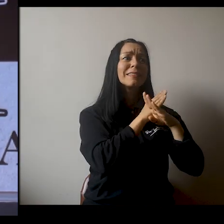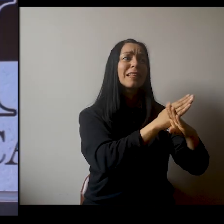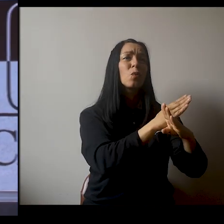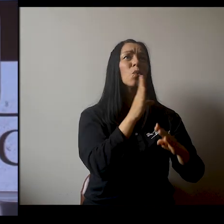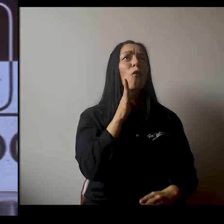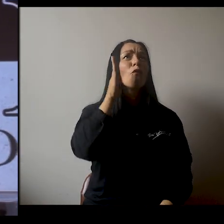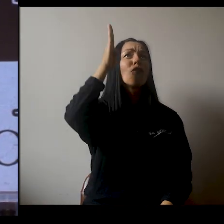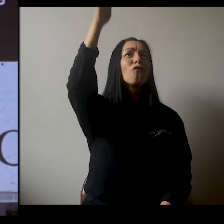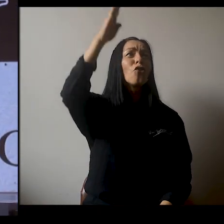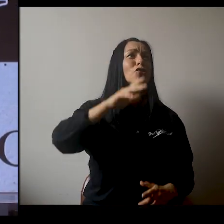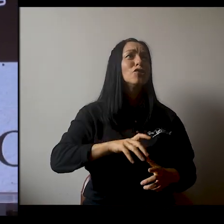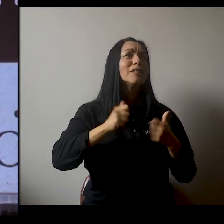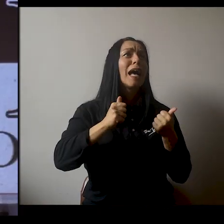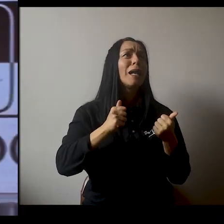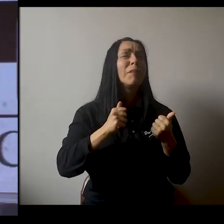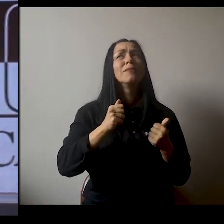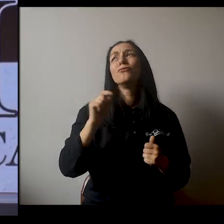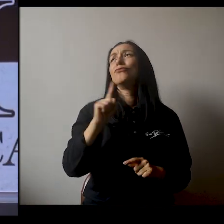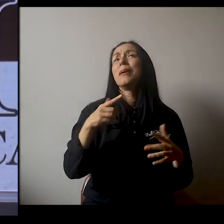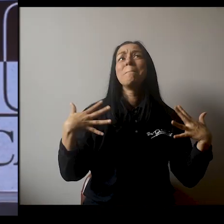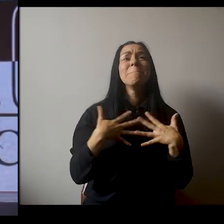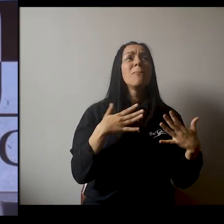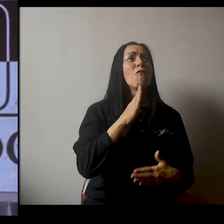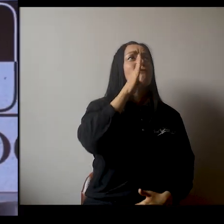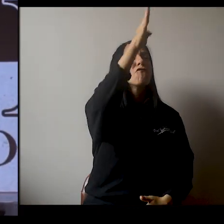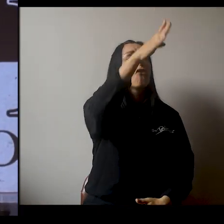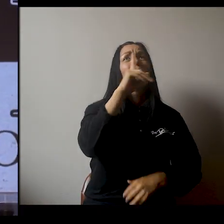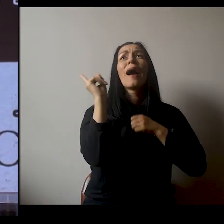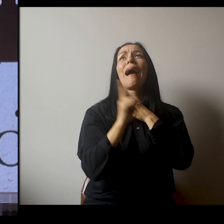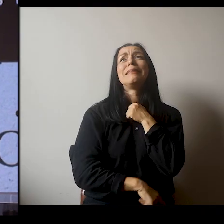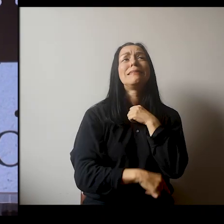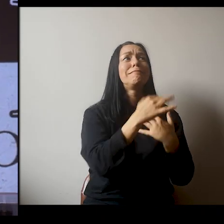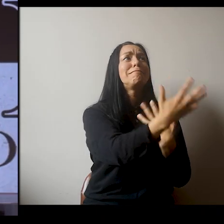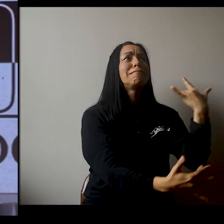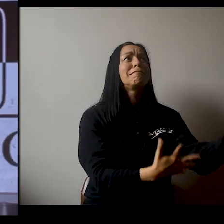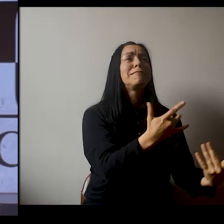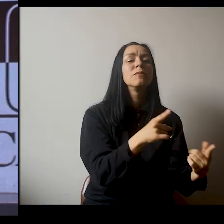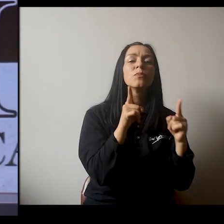tiene seguridad de su salvación, tiene miedo del castigo eterno.